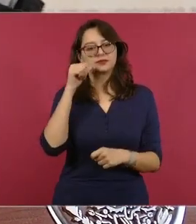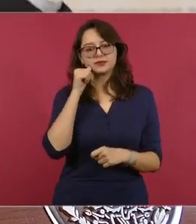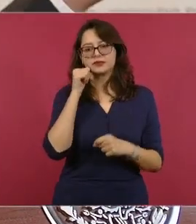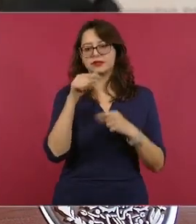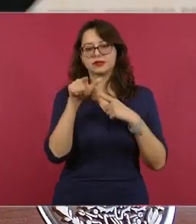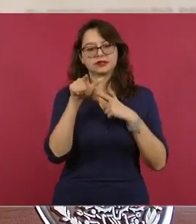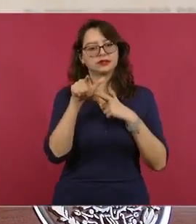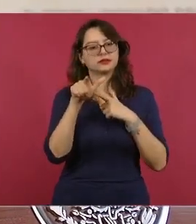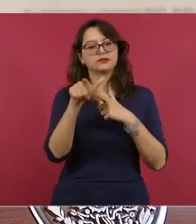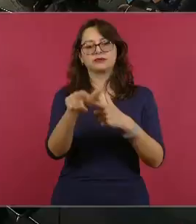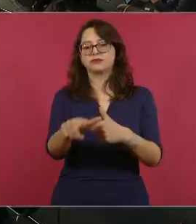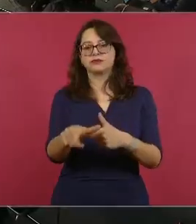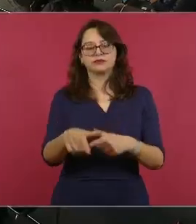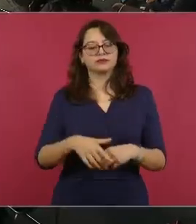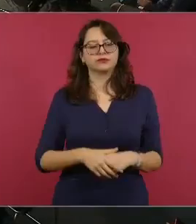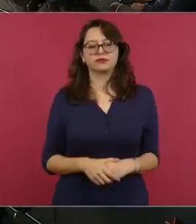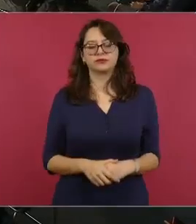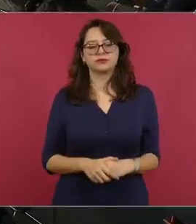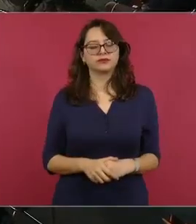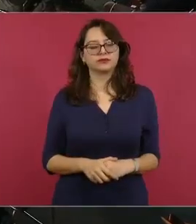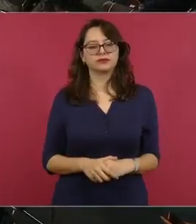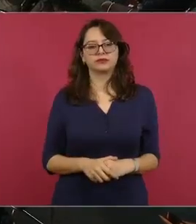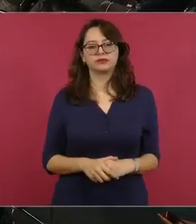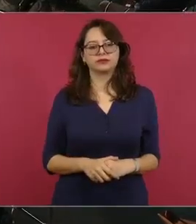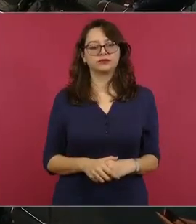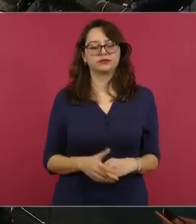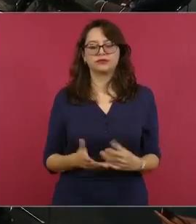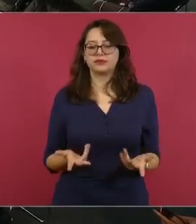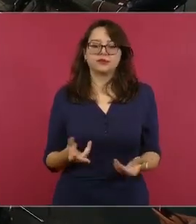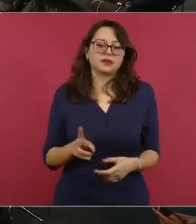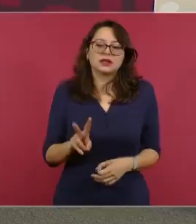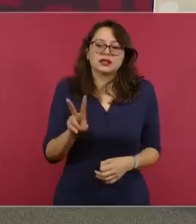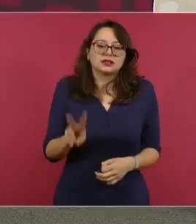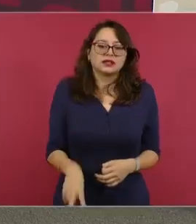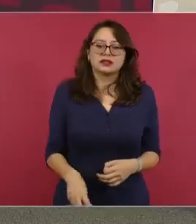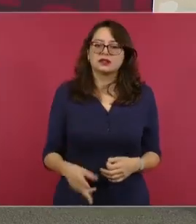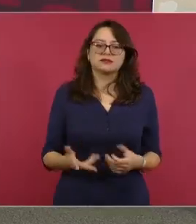Son por eso, nada más en este caso, es que